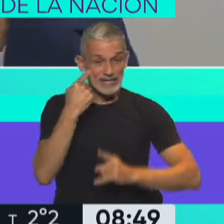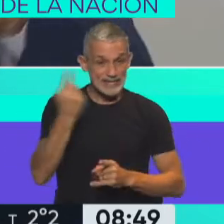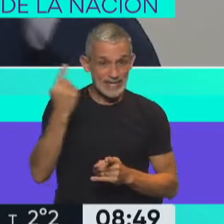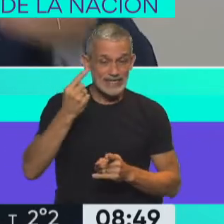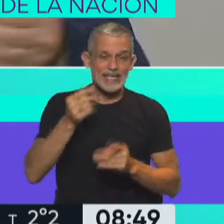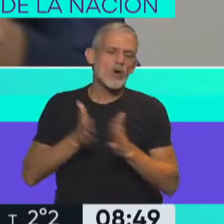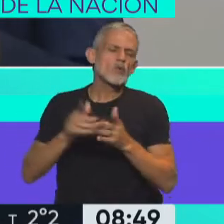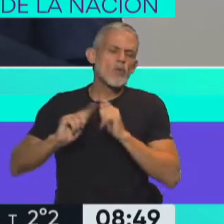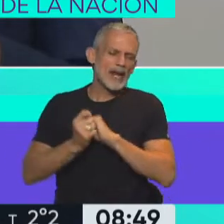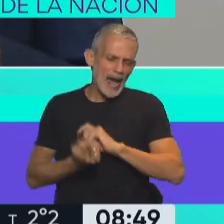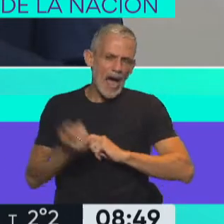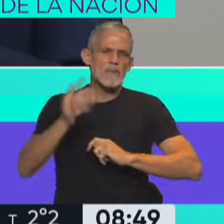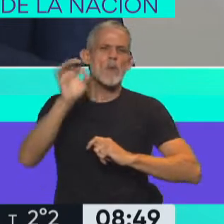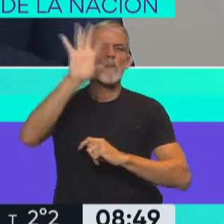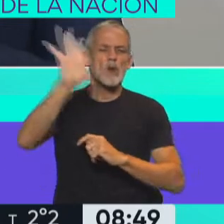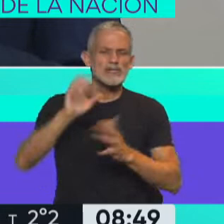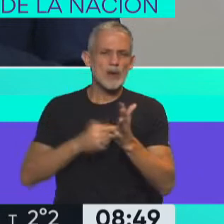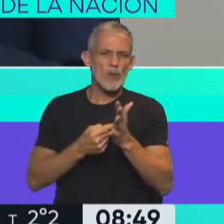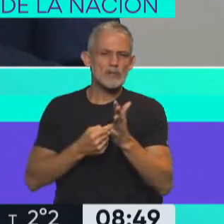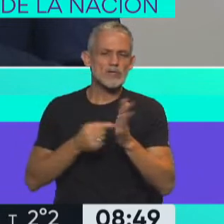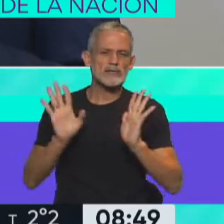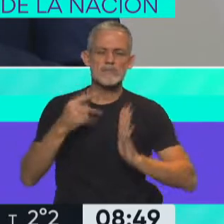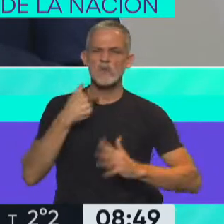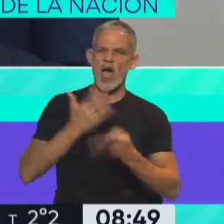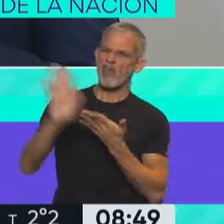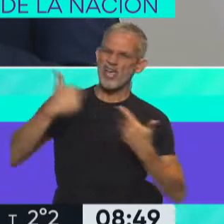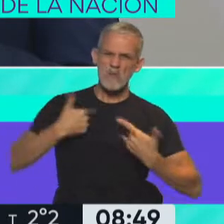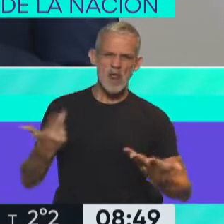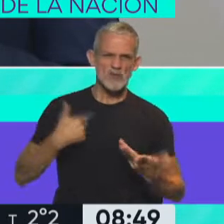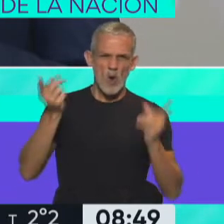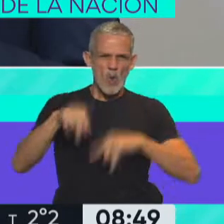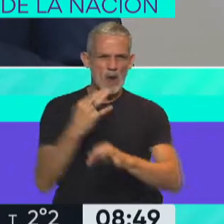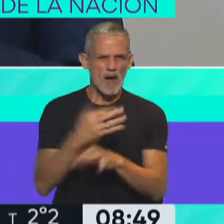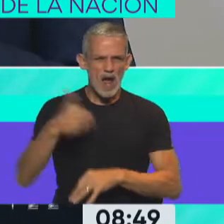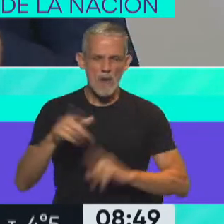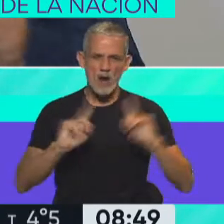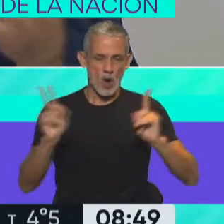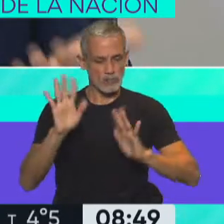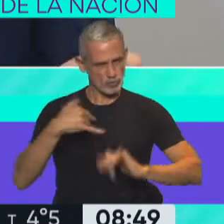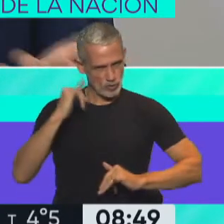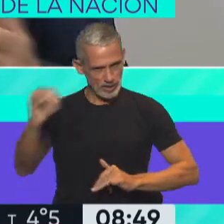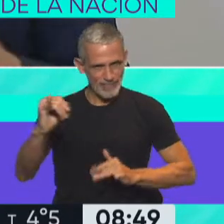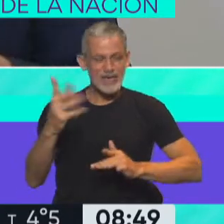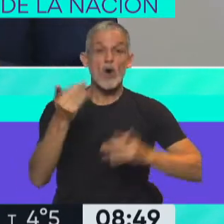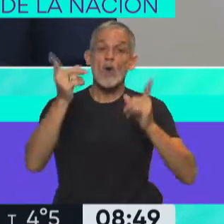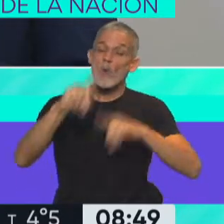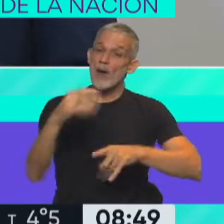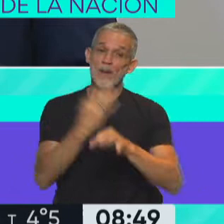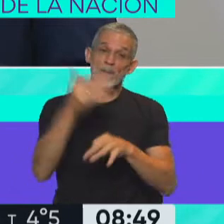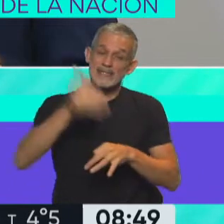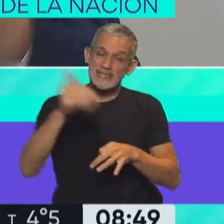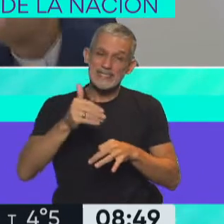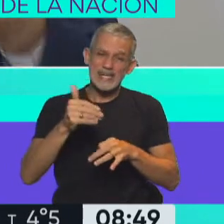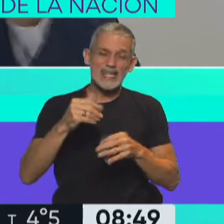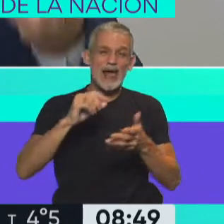de Juntos por el Cambio de la provincia están planteando que son discriminados y no pueden volver a las clases. Yo les quiero decir, en el regreso a la presencialidad en el